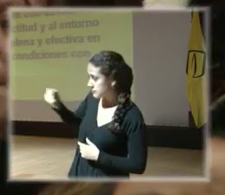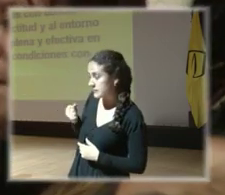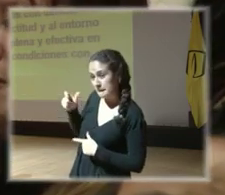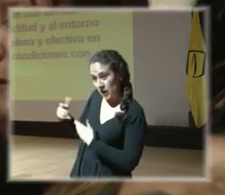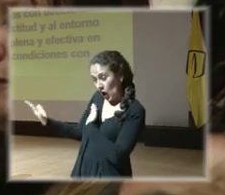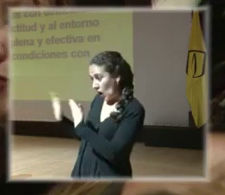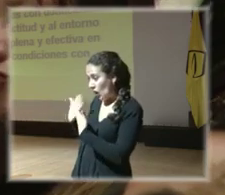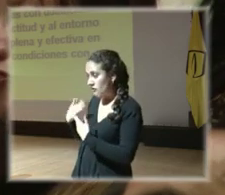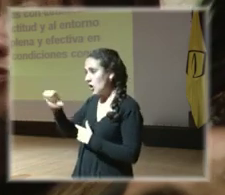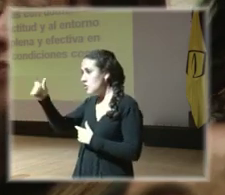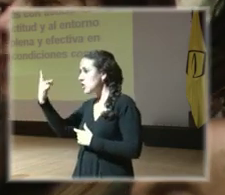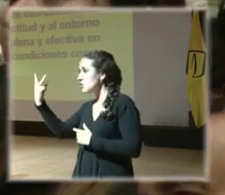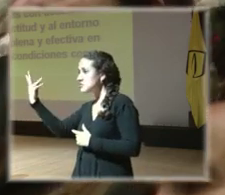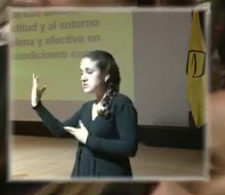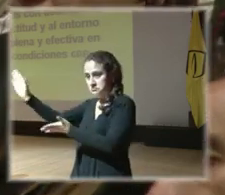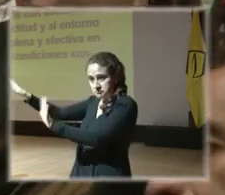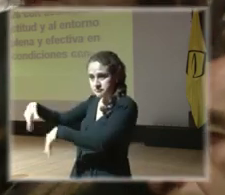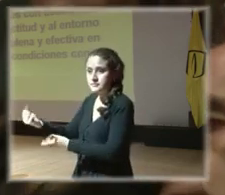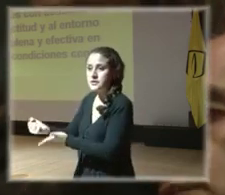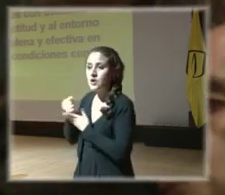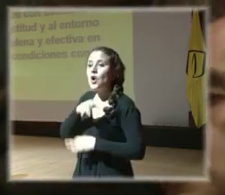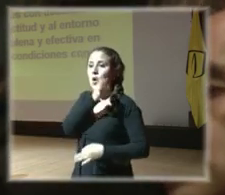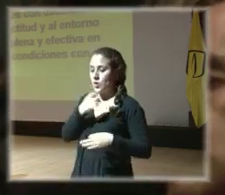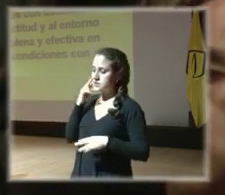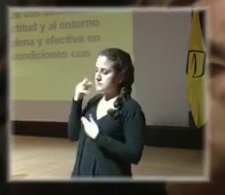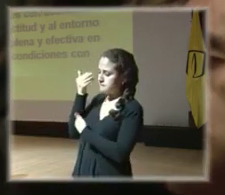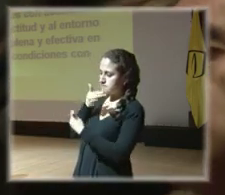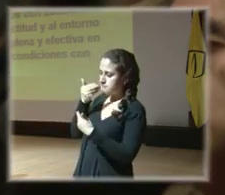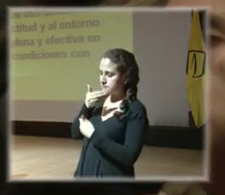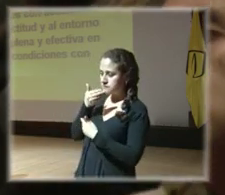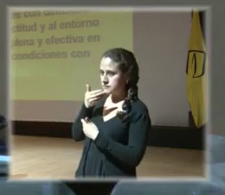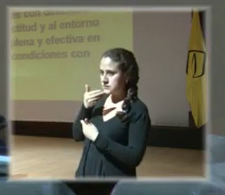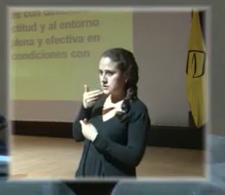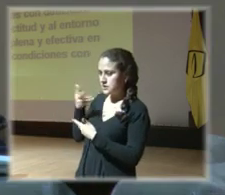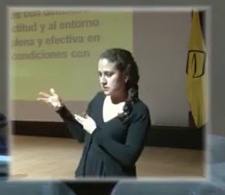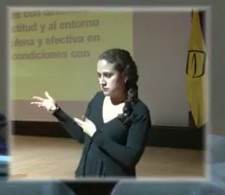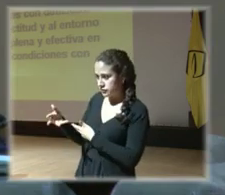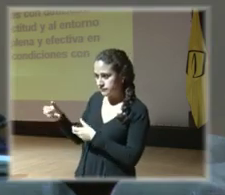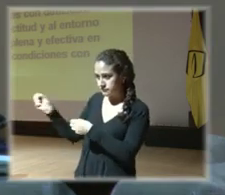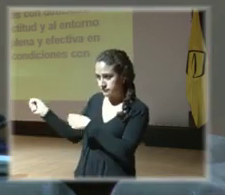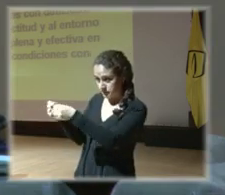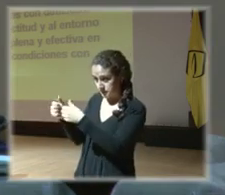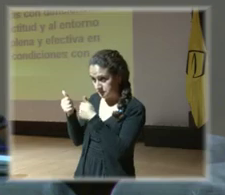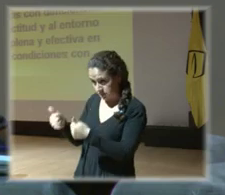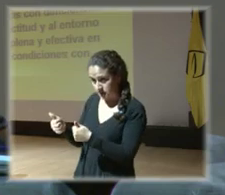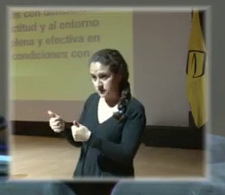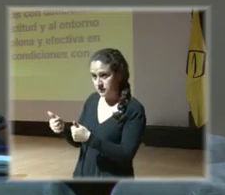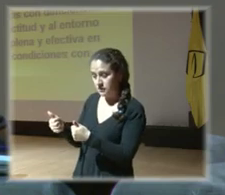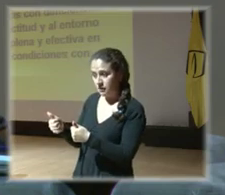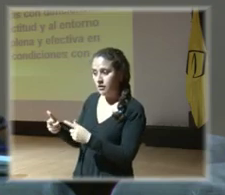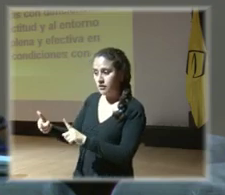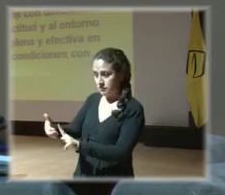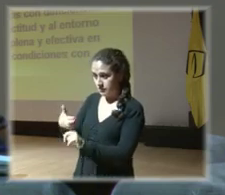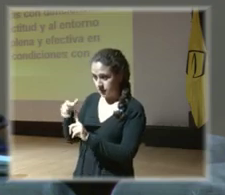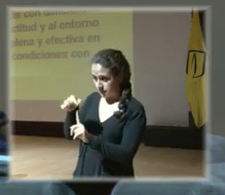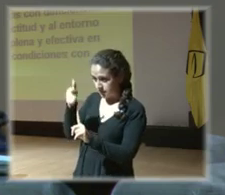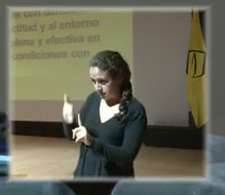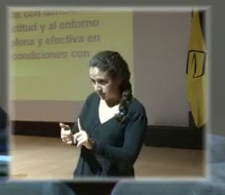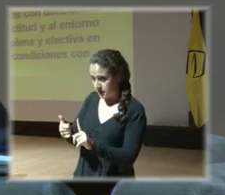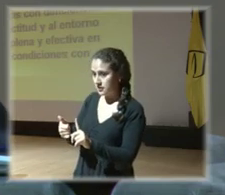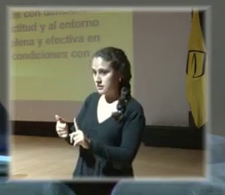que le presten apoyos. El juez debe evaluar el alcance y la designación y procurar la protección de la persona respecto